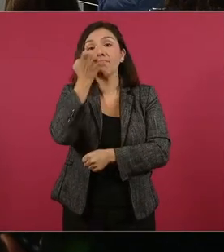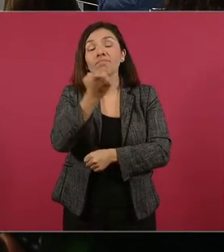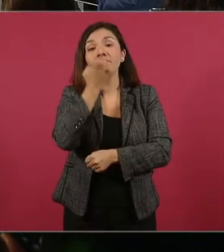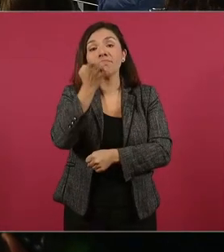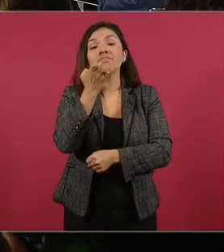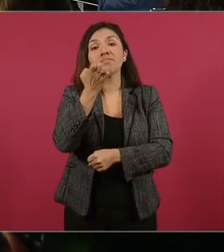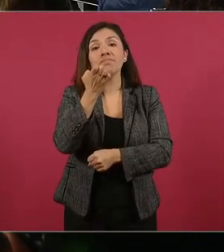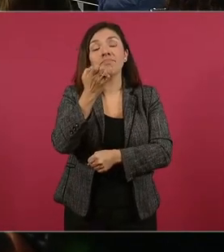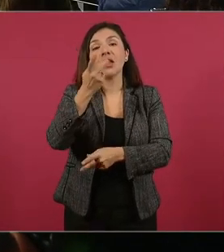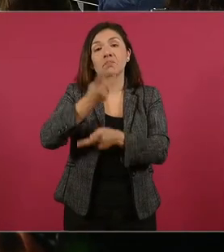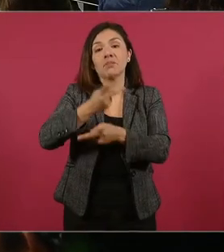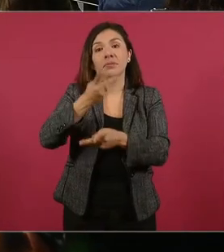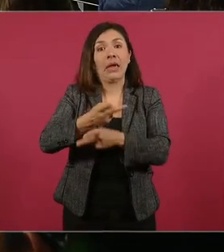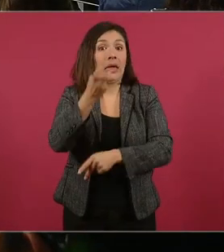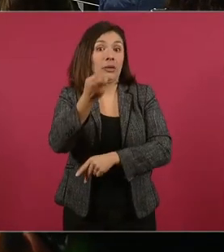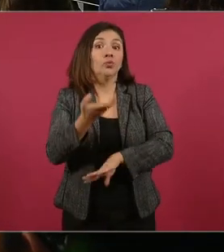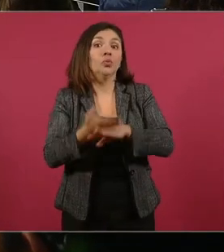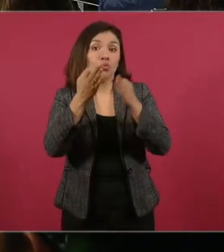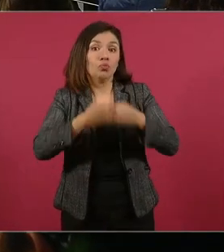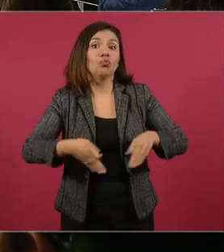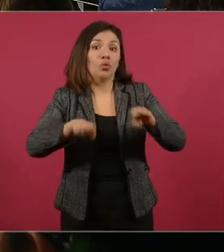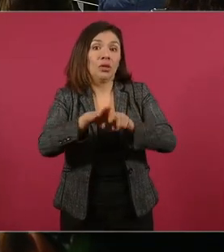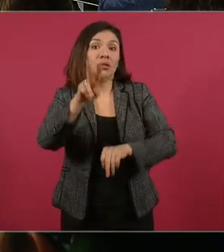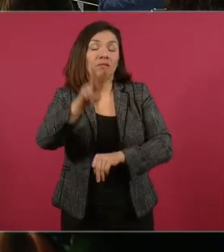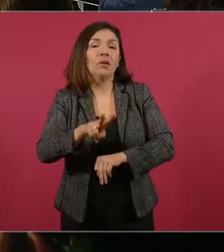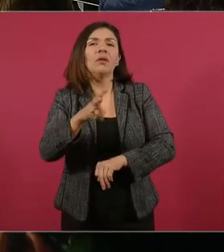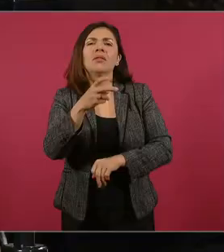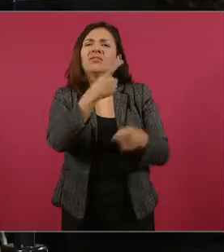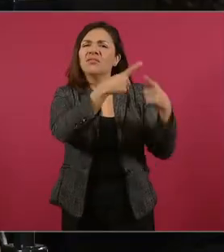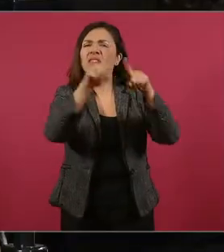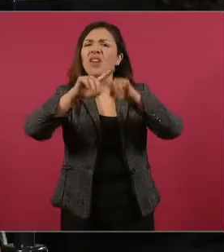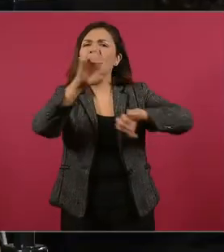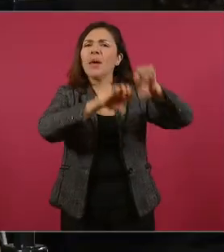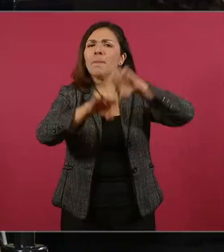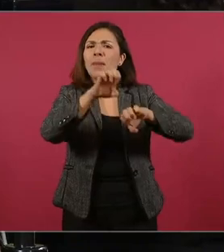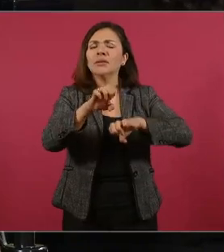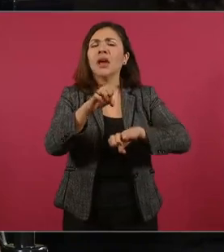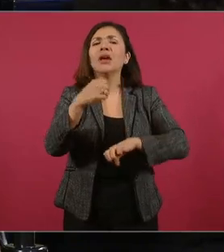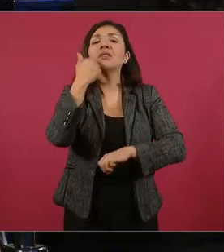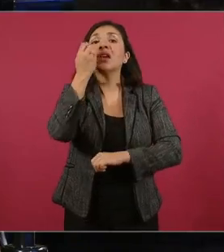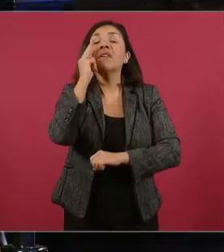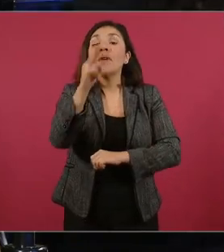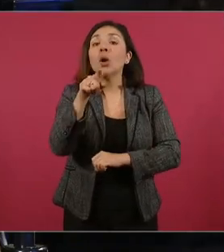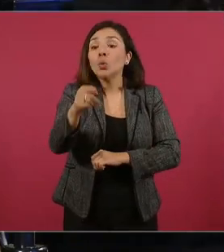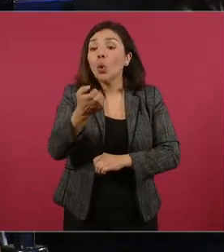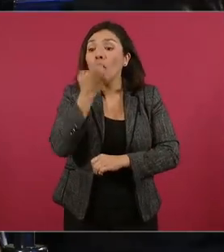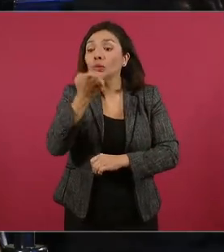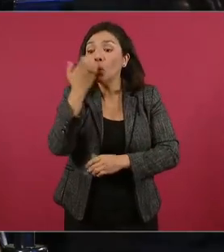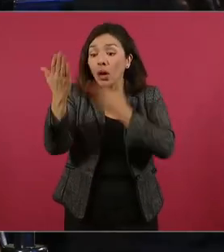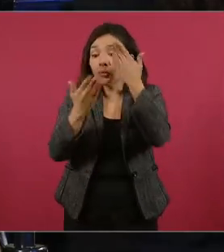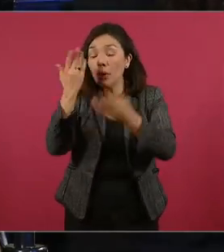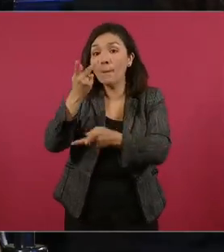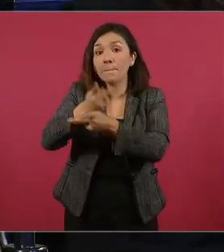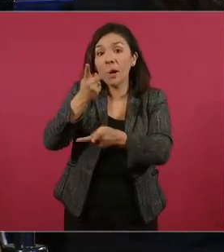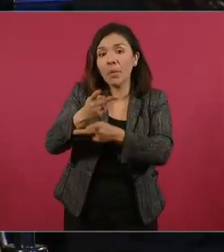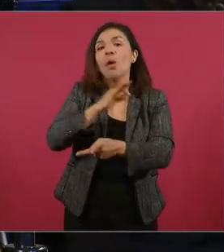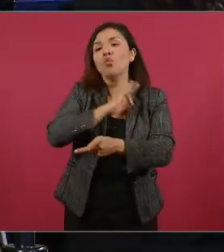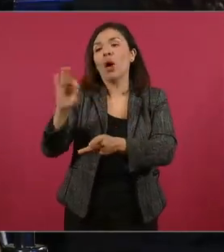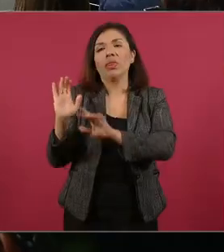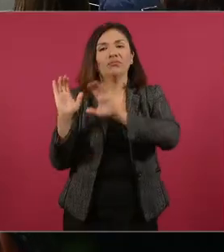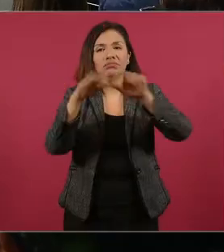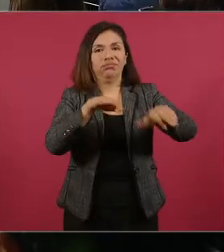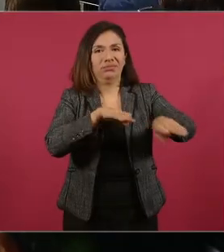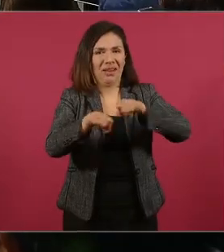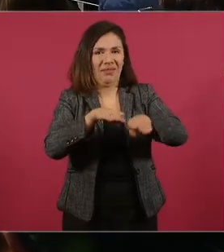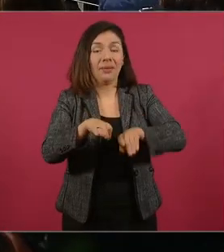Bueno, definitivamente muy importante, ¿no? Porque muchas empresas ya piden básicamente el nivel bachillerato para poder contratar. Mira, aquí